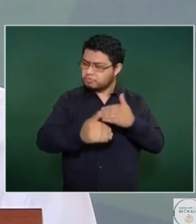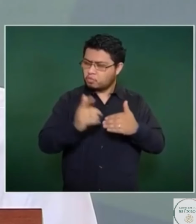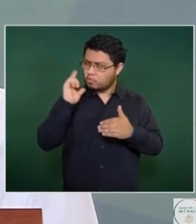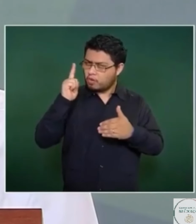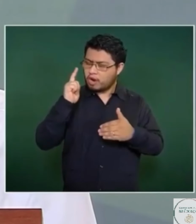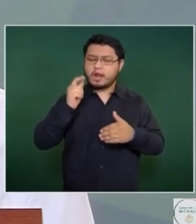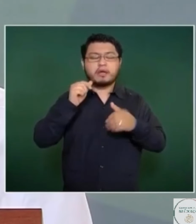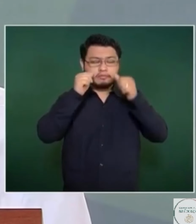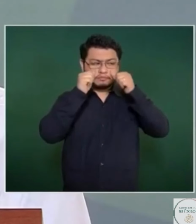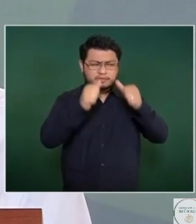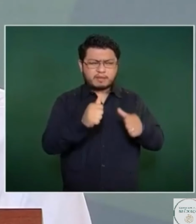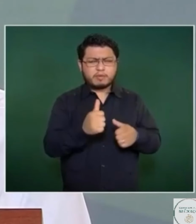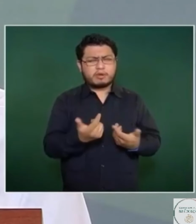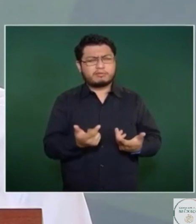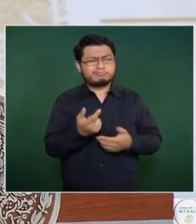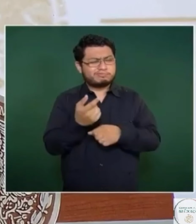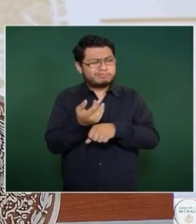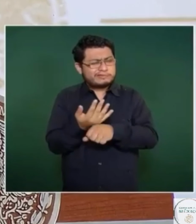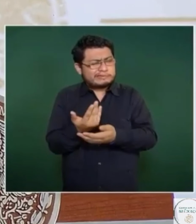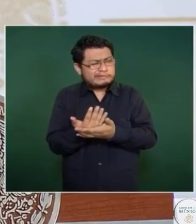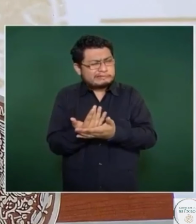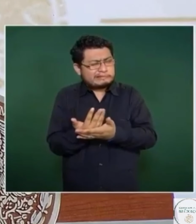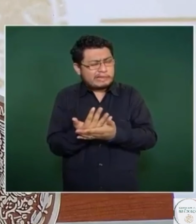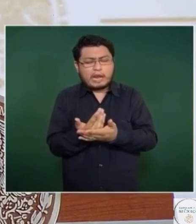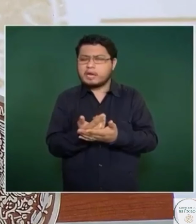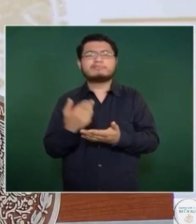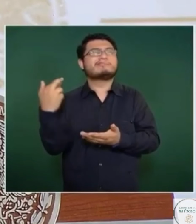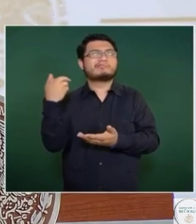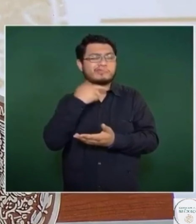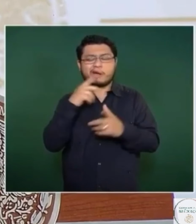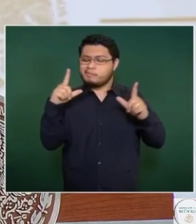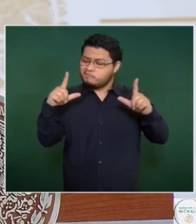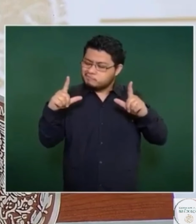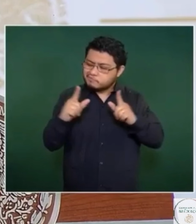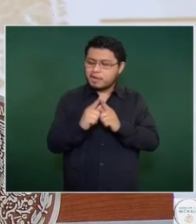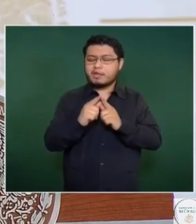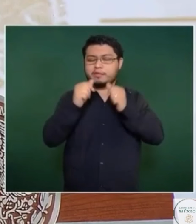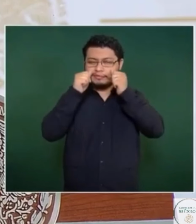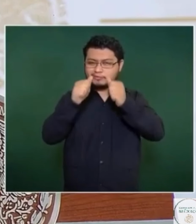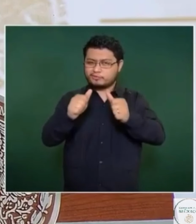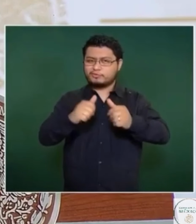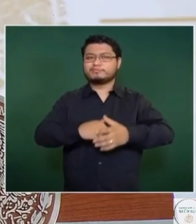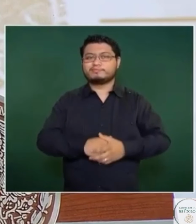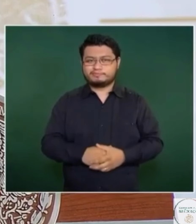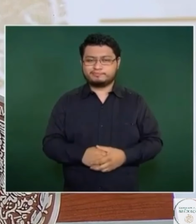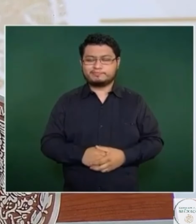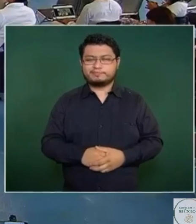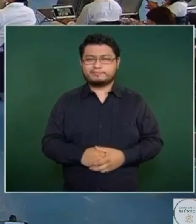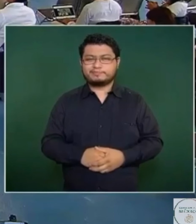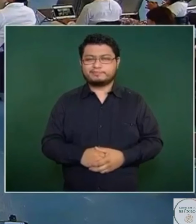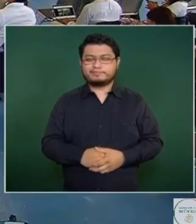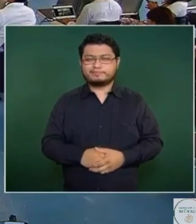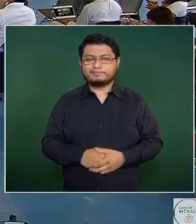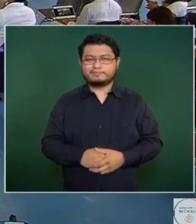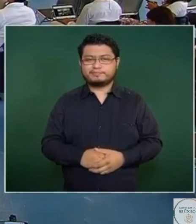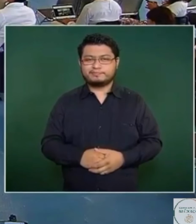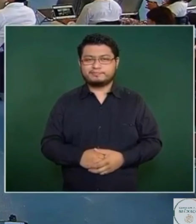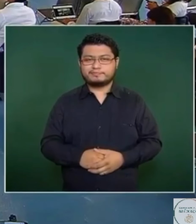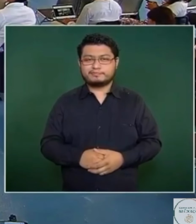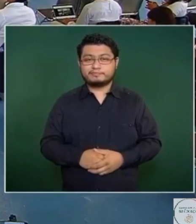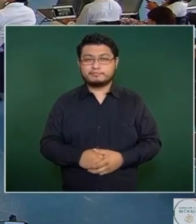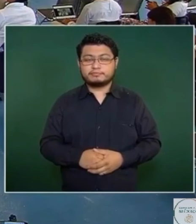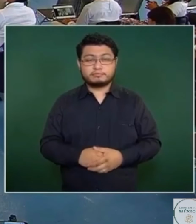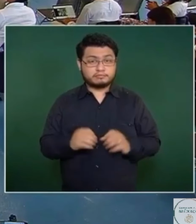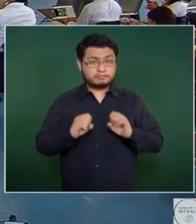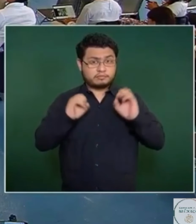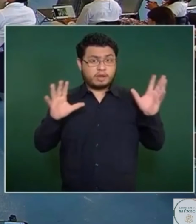de atención, los tiempos que el ciudadano tarde en poner una denuncia, se vean reducidos drásticamente. Siguiente, por favor. Por supuesto,